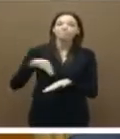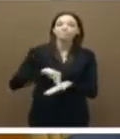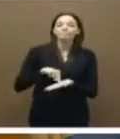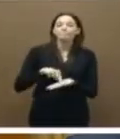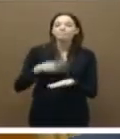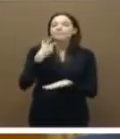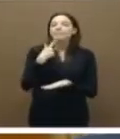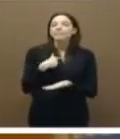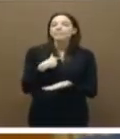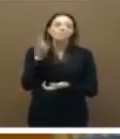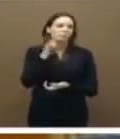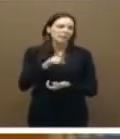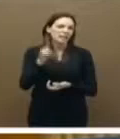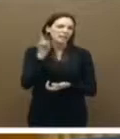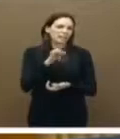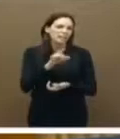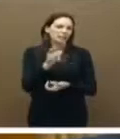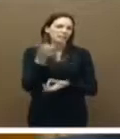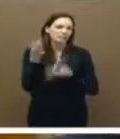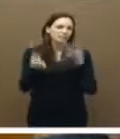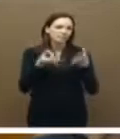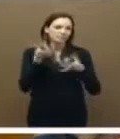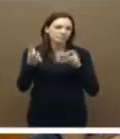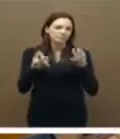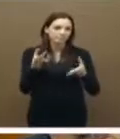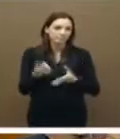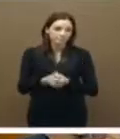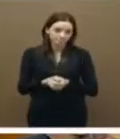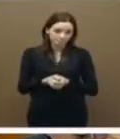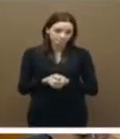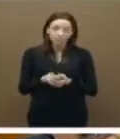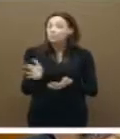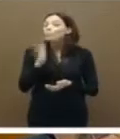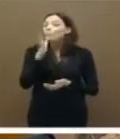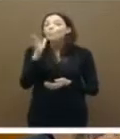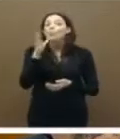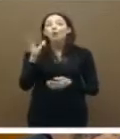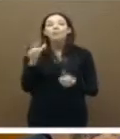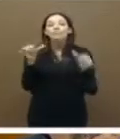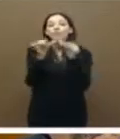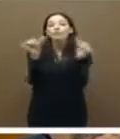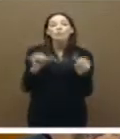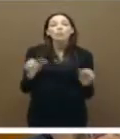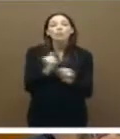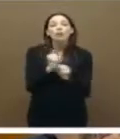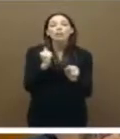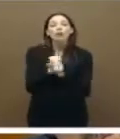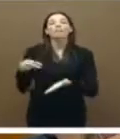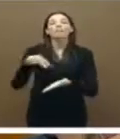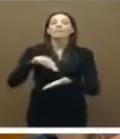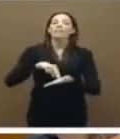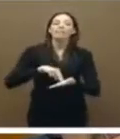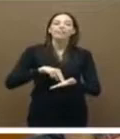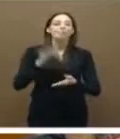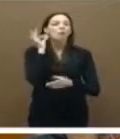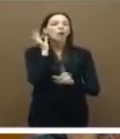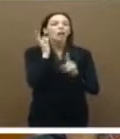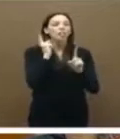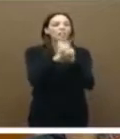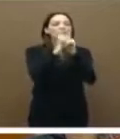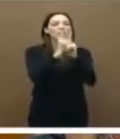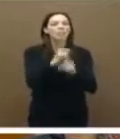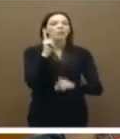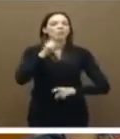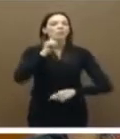plantear una falsedad tras otra, que es el único método de trabajo que conocen, y hoy lo adornan con más mentiras